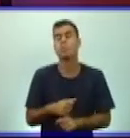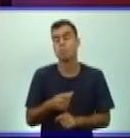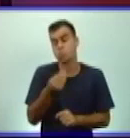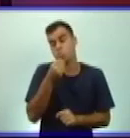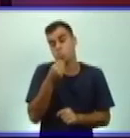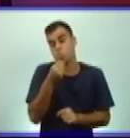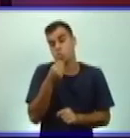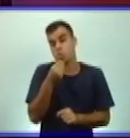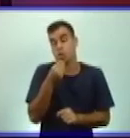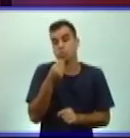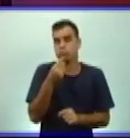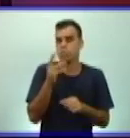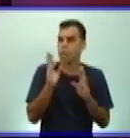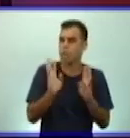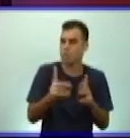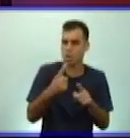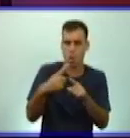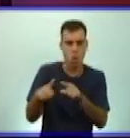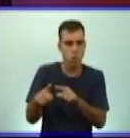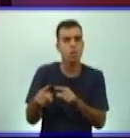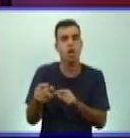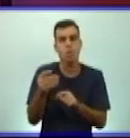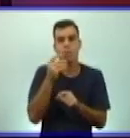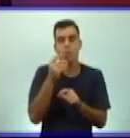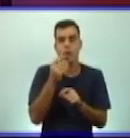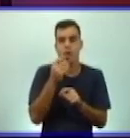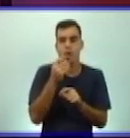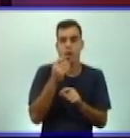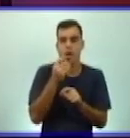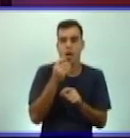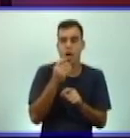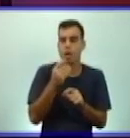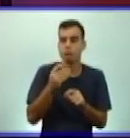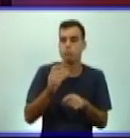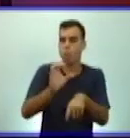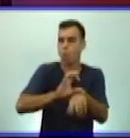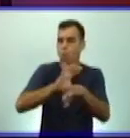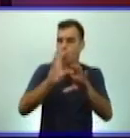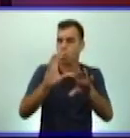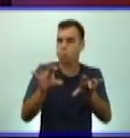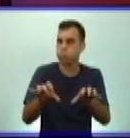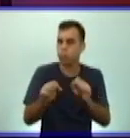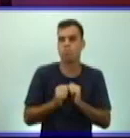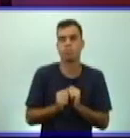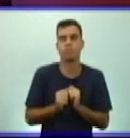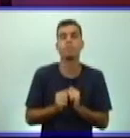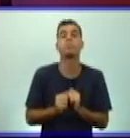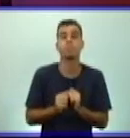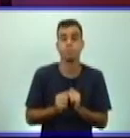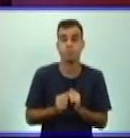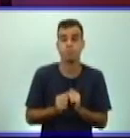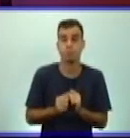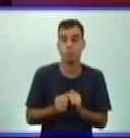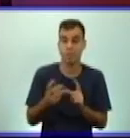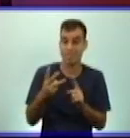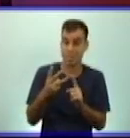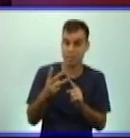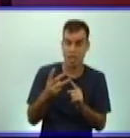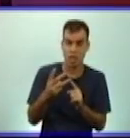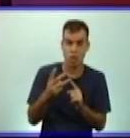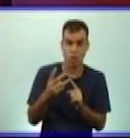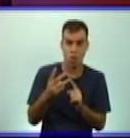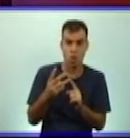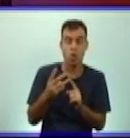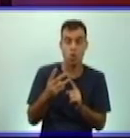el repasador en línea y en nuestro software educativo Sustancia y Campo. Y como tercero, y no por mencionarlo de tercero, es menos importante,